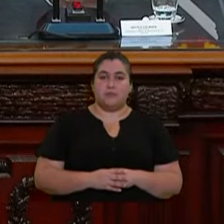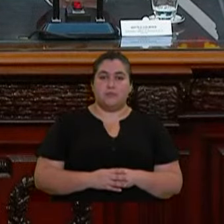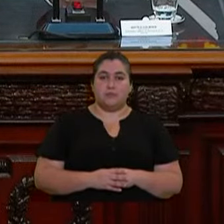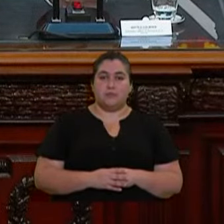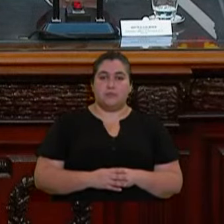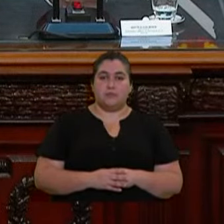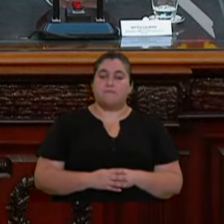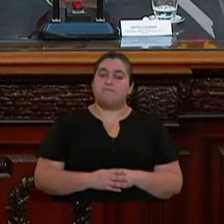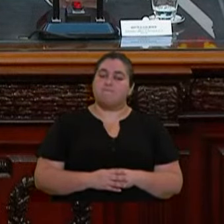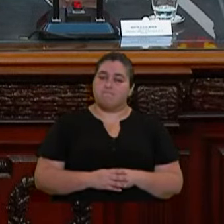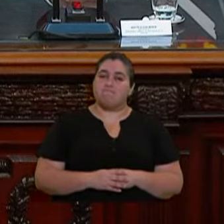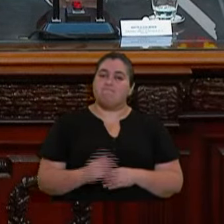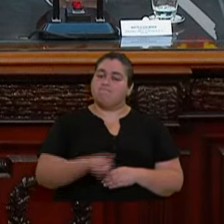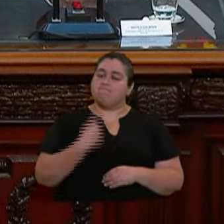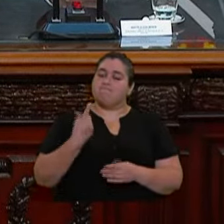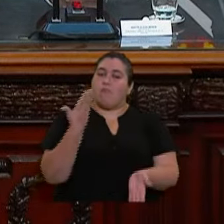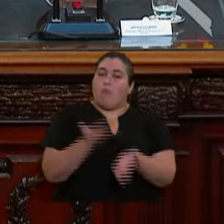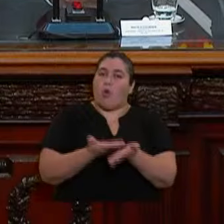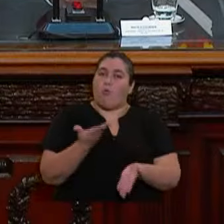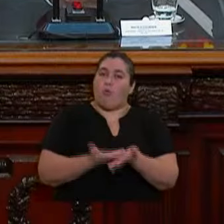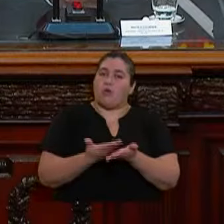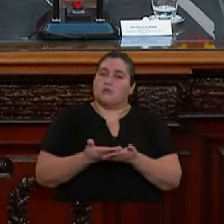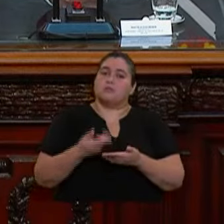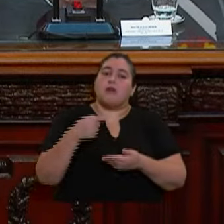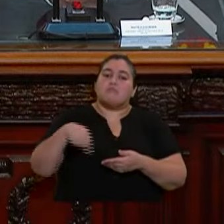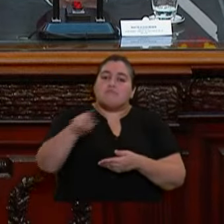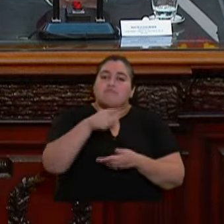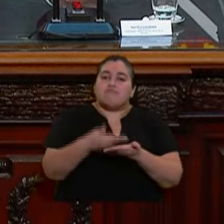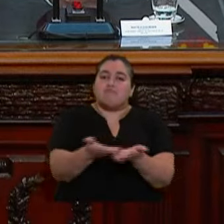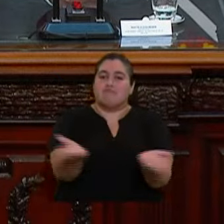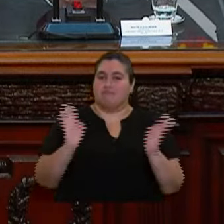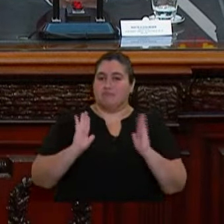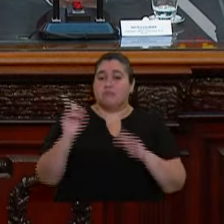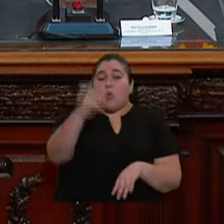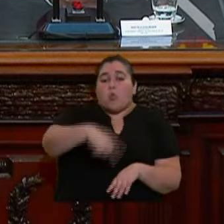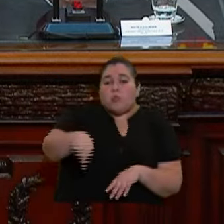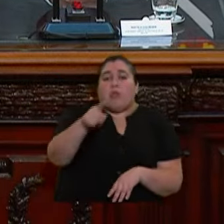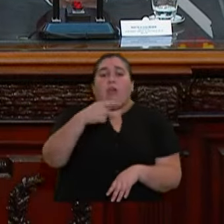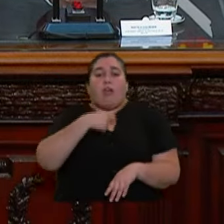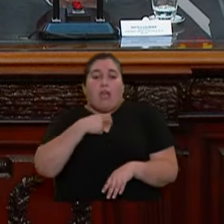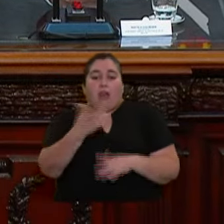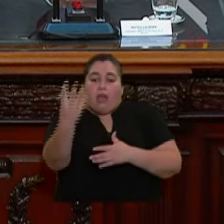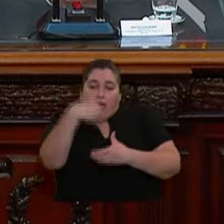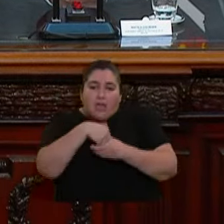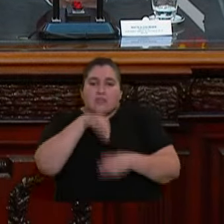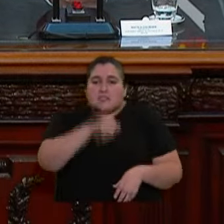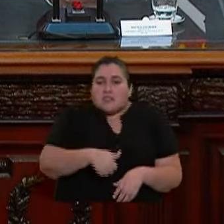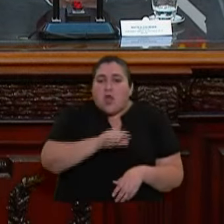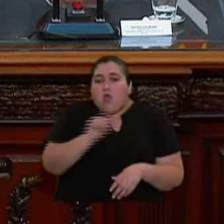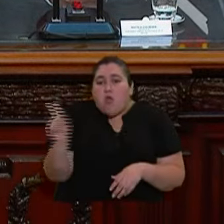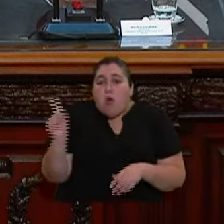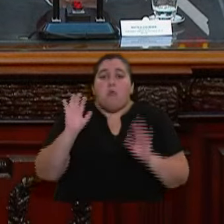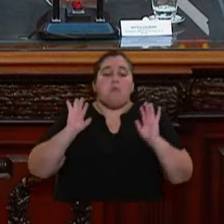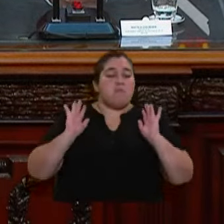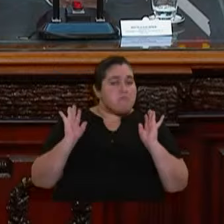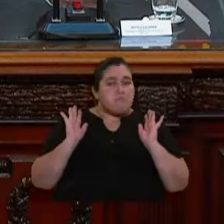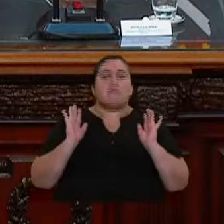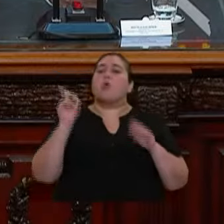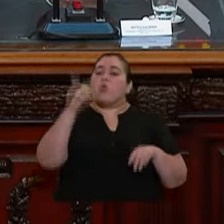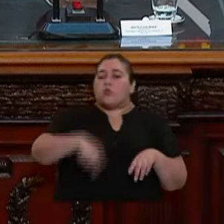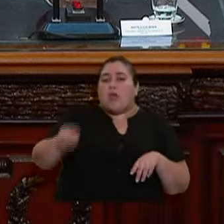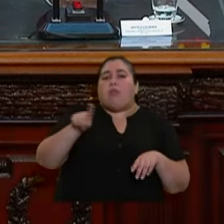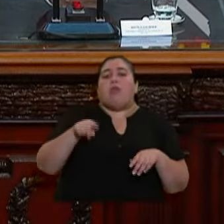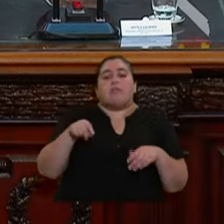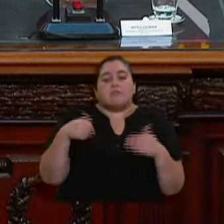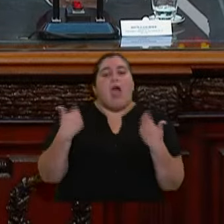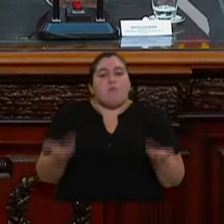Esta es la oferta que nosotros ponemos sobre la mesa. Quedará en ustedes y en el resto de la dirigencia argentina saber aprovechar